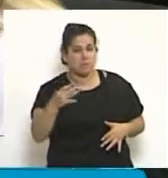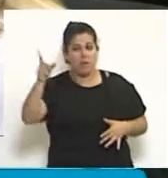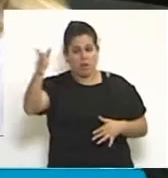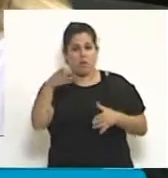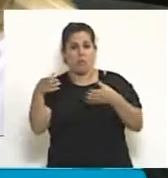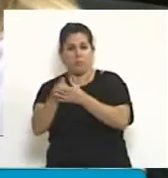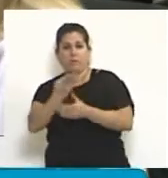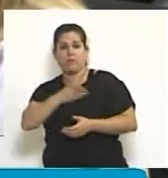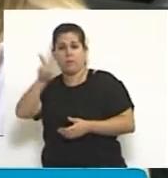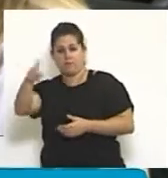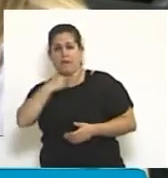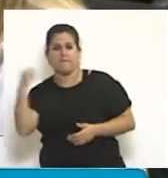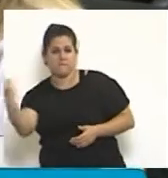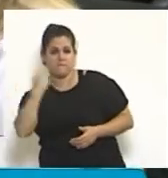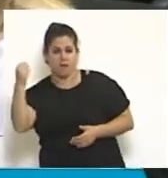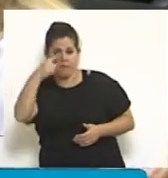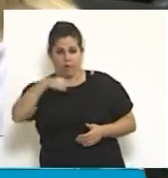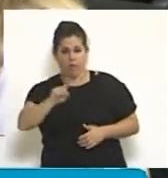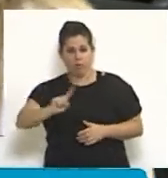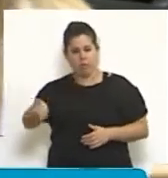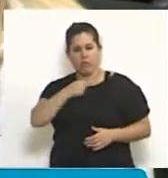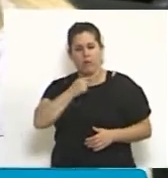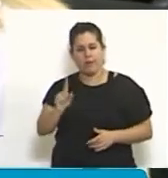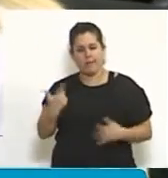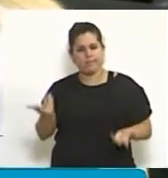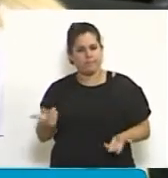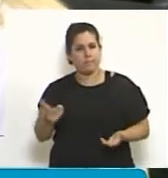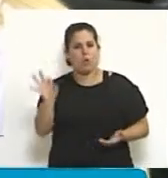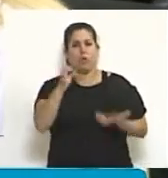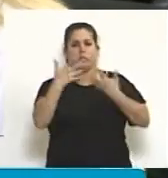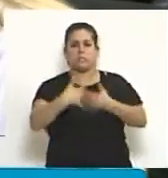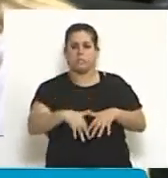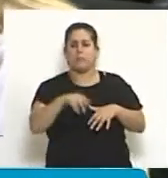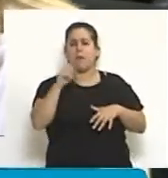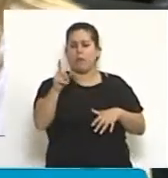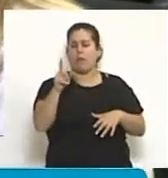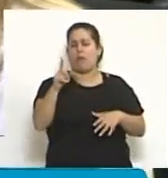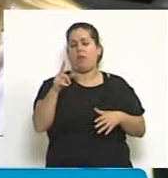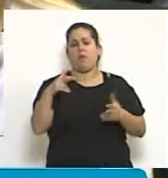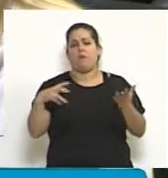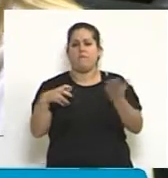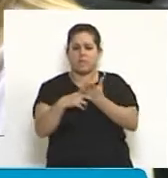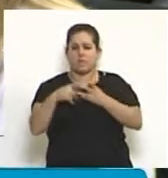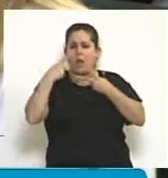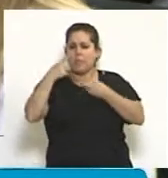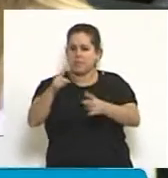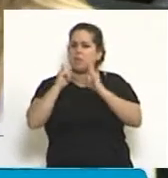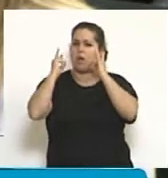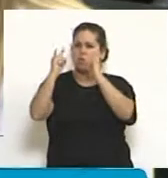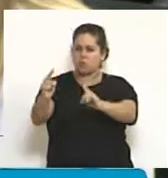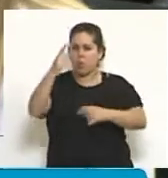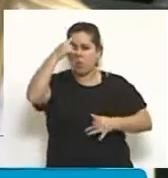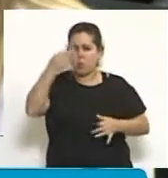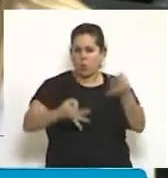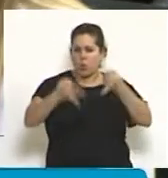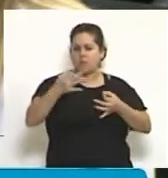el oficialismo, la necesidad de instaurar un sistema acusatorio que desdoble la función de investigar y juzgar con